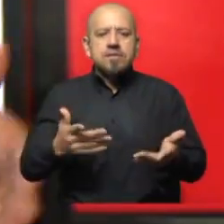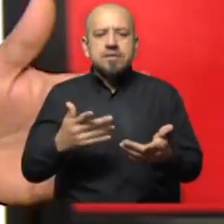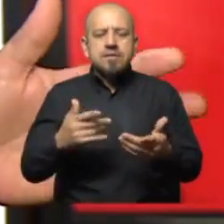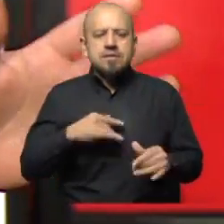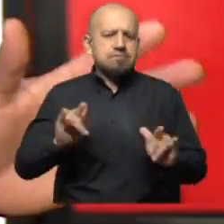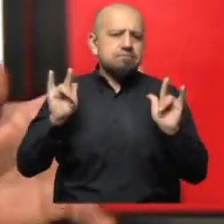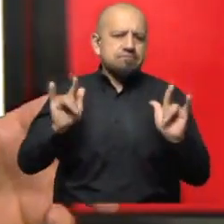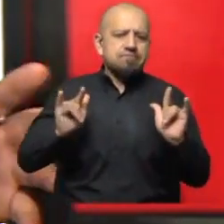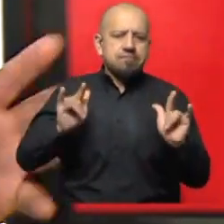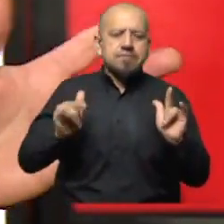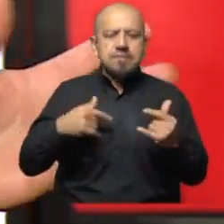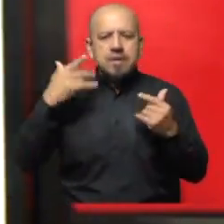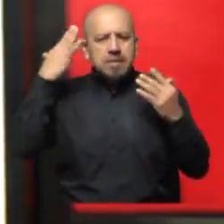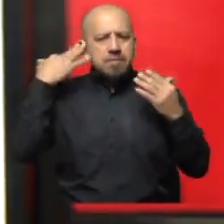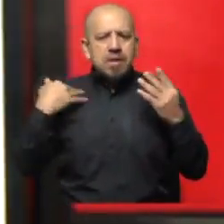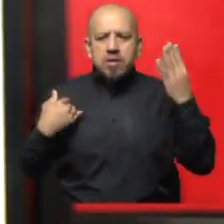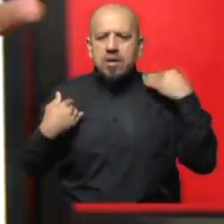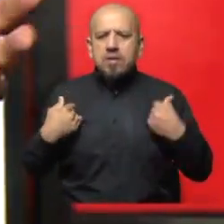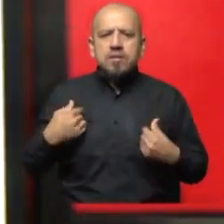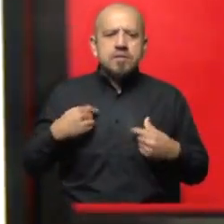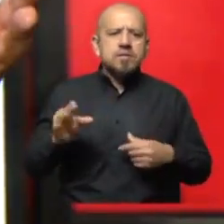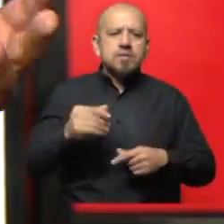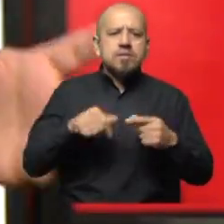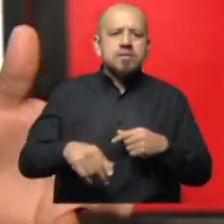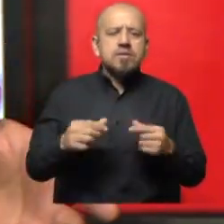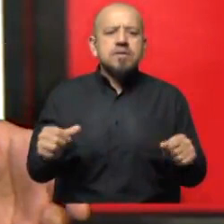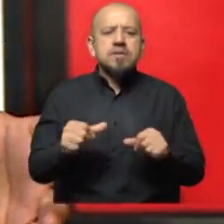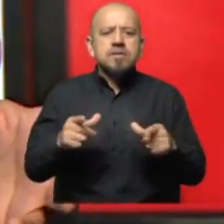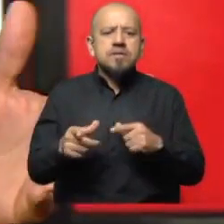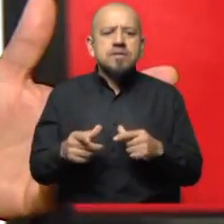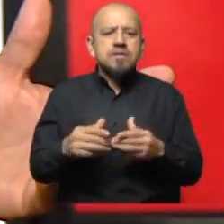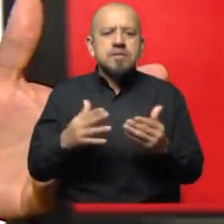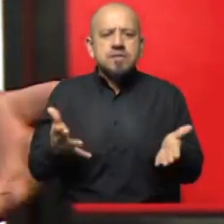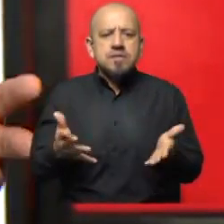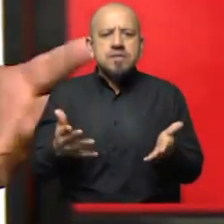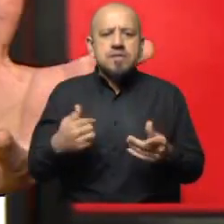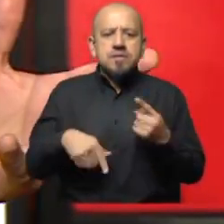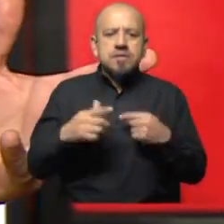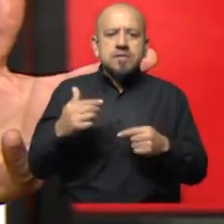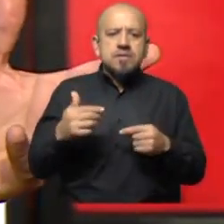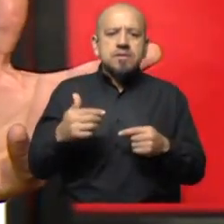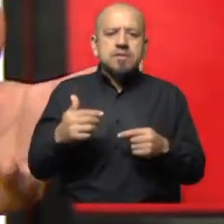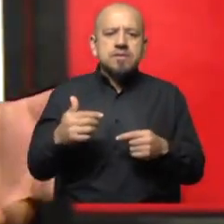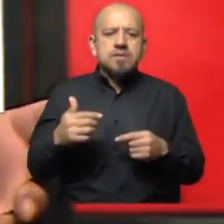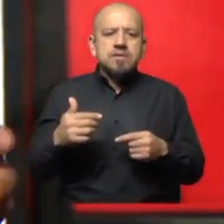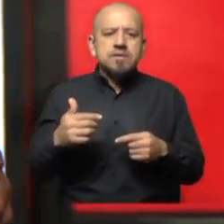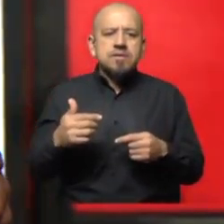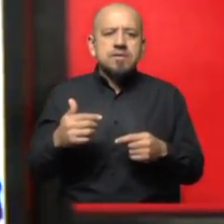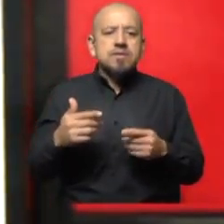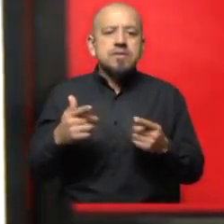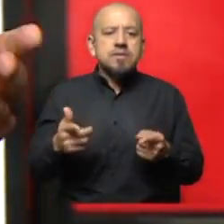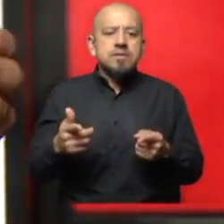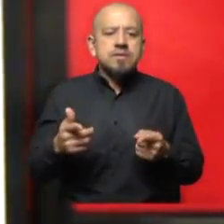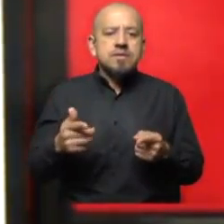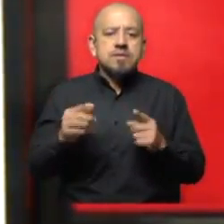acá una cosa juan carlos a todo lo gris el barrio les generaba como admiración viste un ser mitológico parecía y